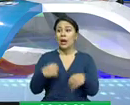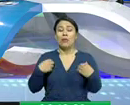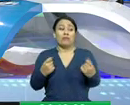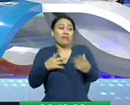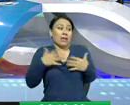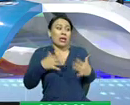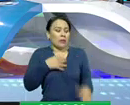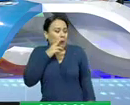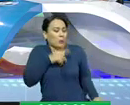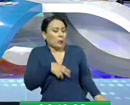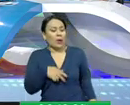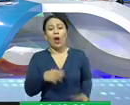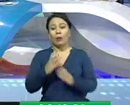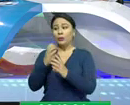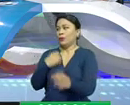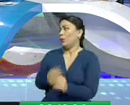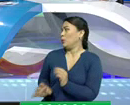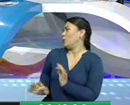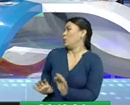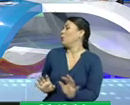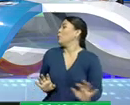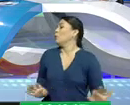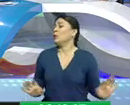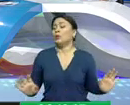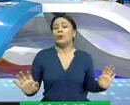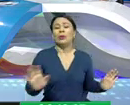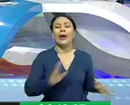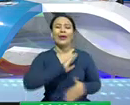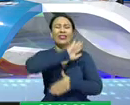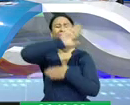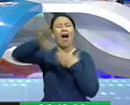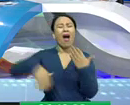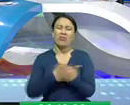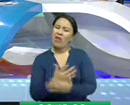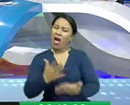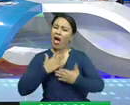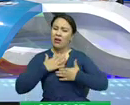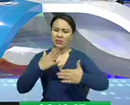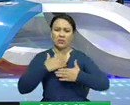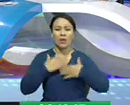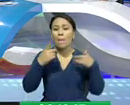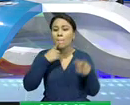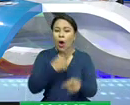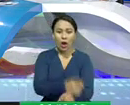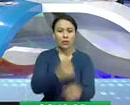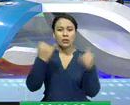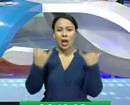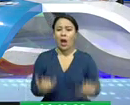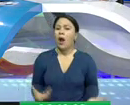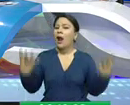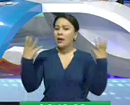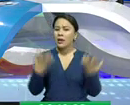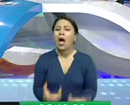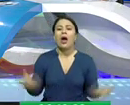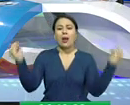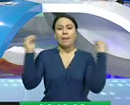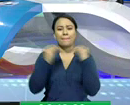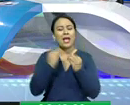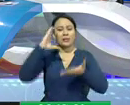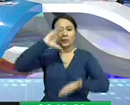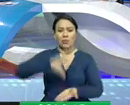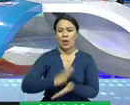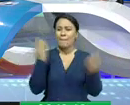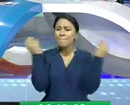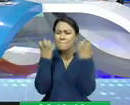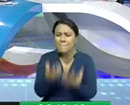cualquier parte y lamentablemente ahorita no estamos nos reunimos las garantías para poder transitar tranquilamente en la ciudad de guayaquil y con